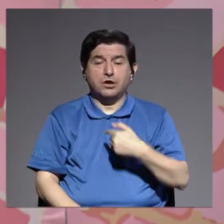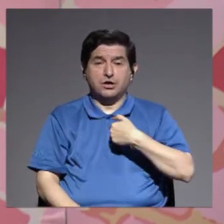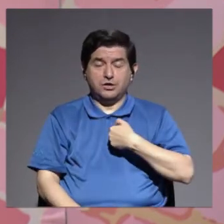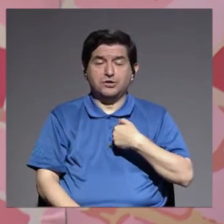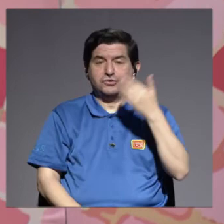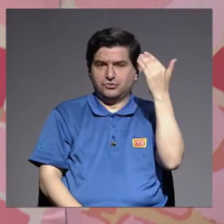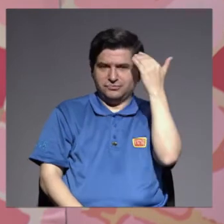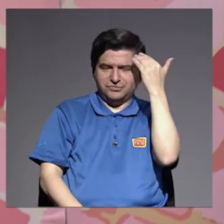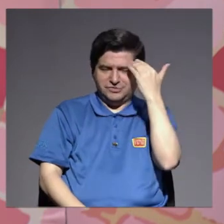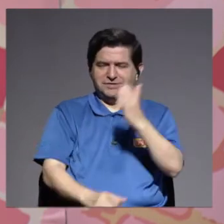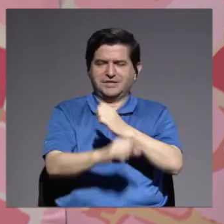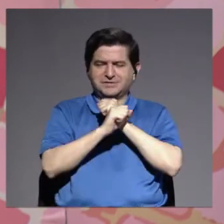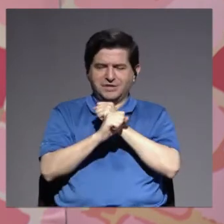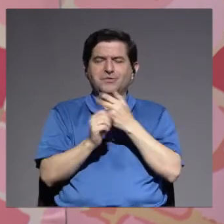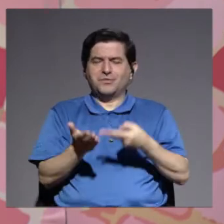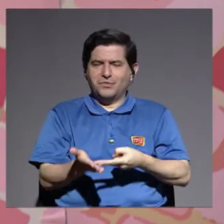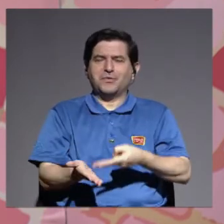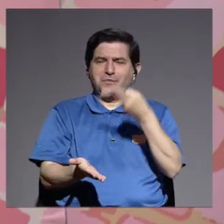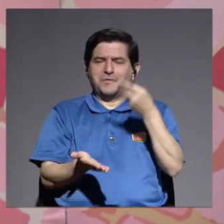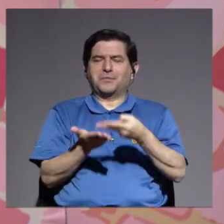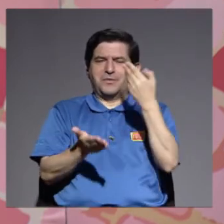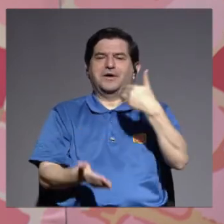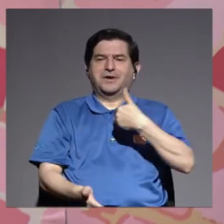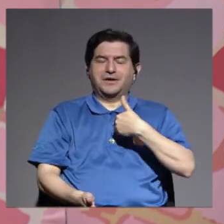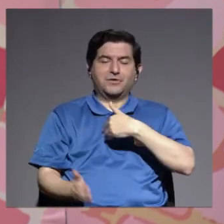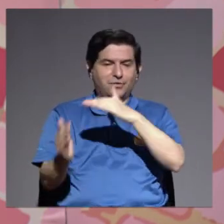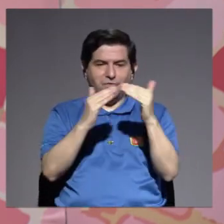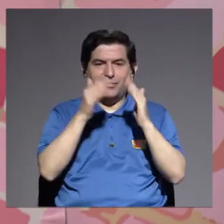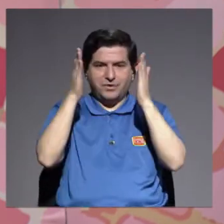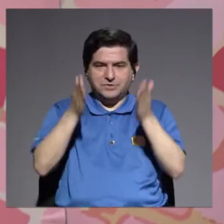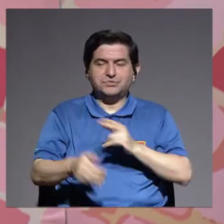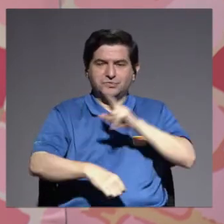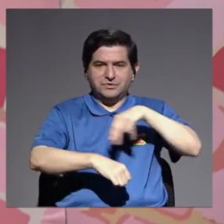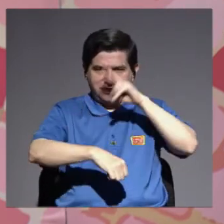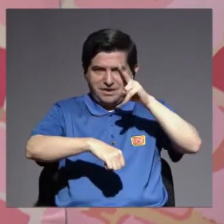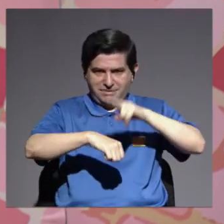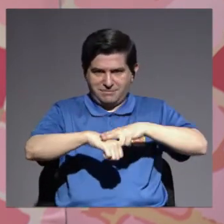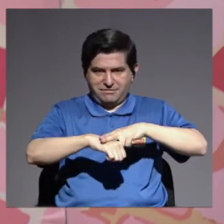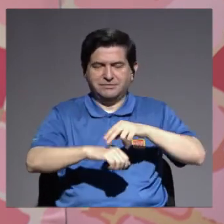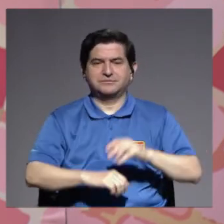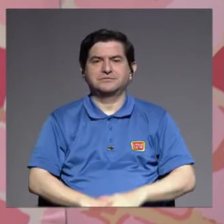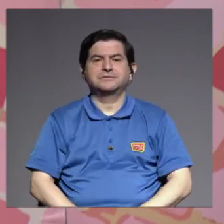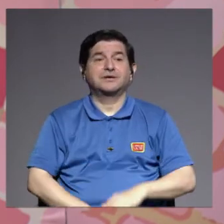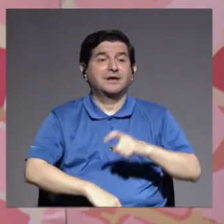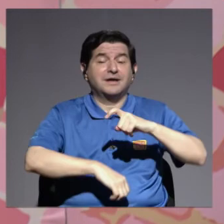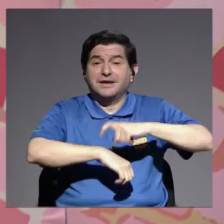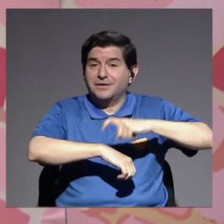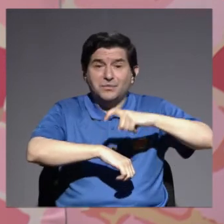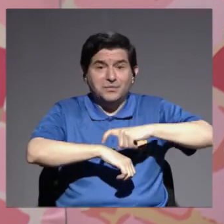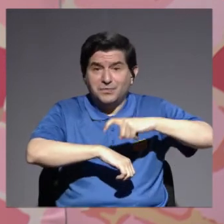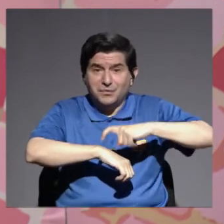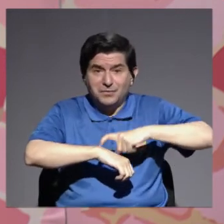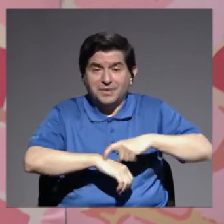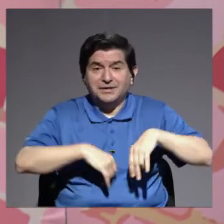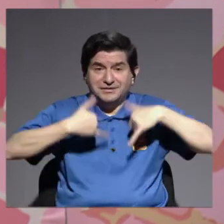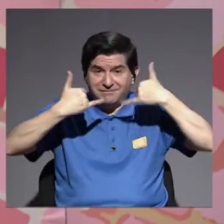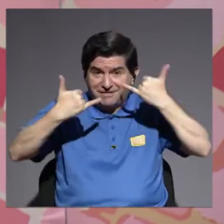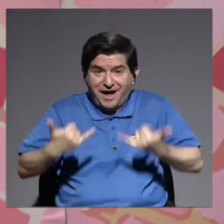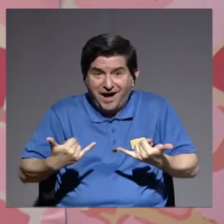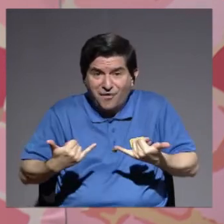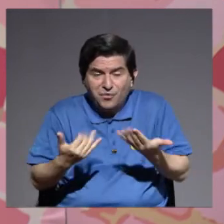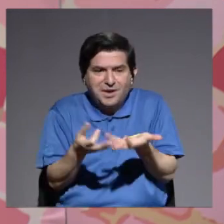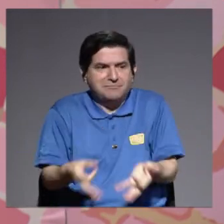segura serán de gran valor para la ciudadanía nacional en momentos en cuando es